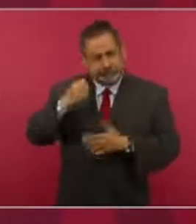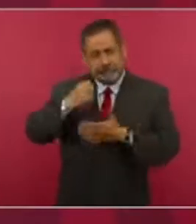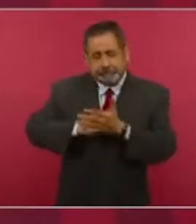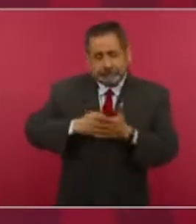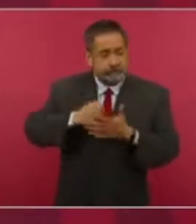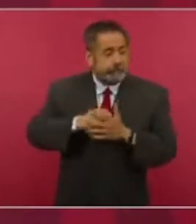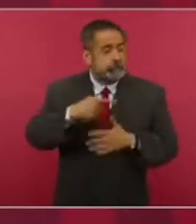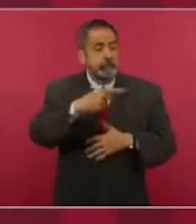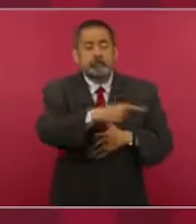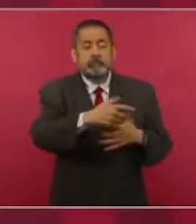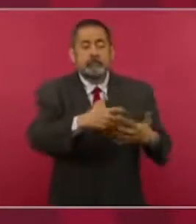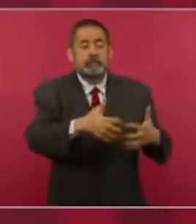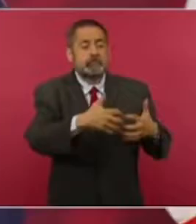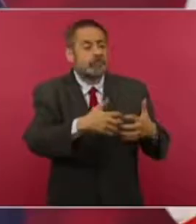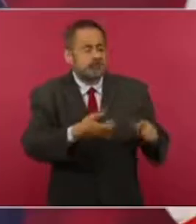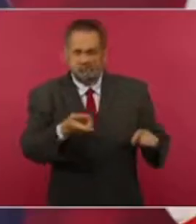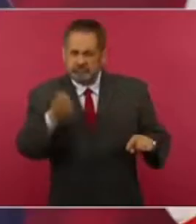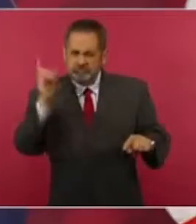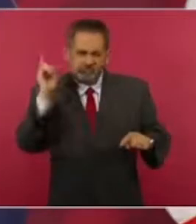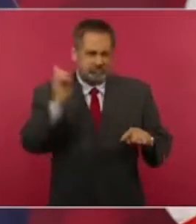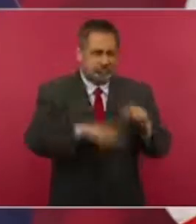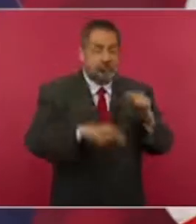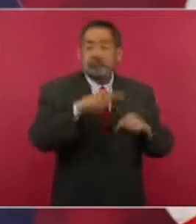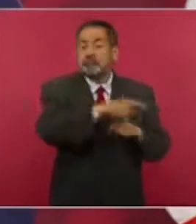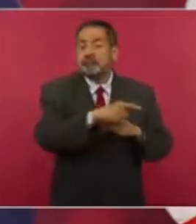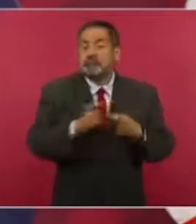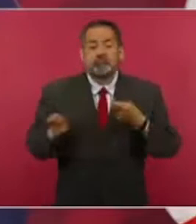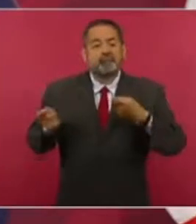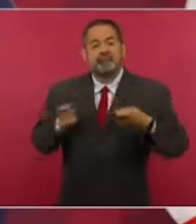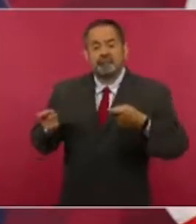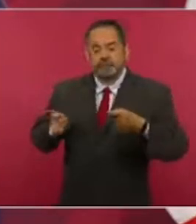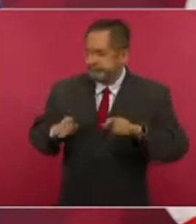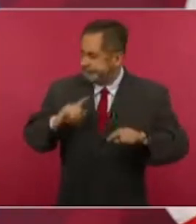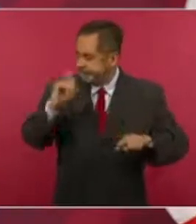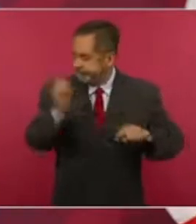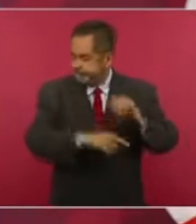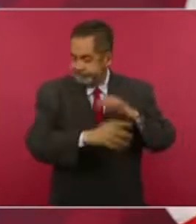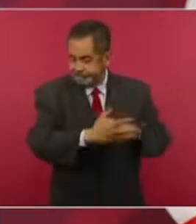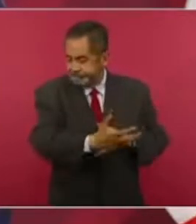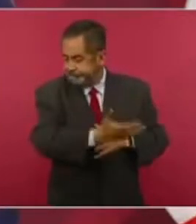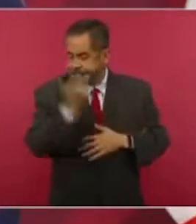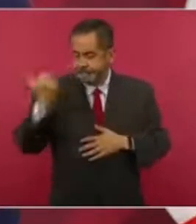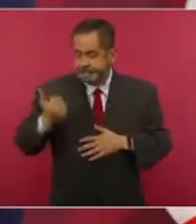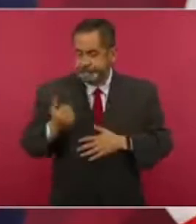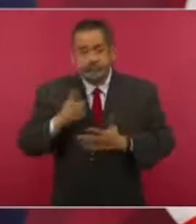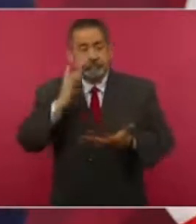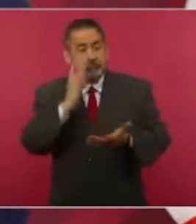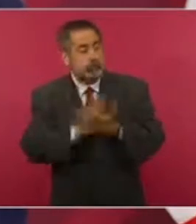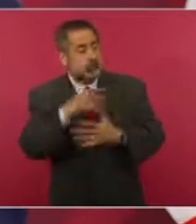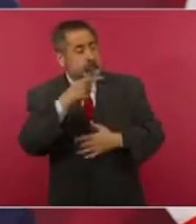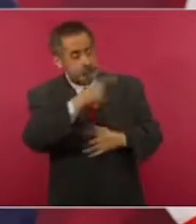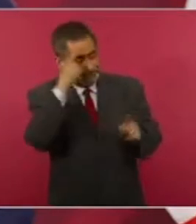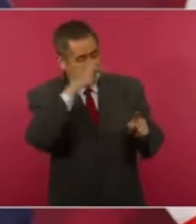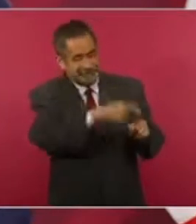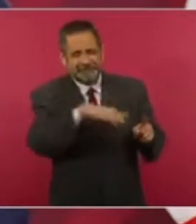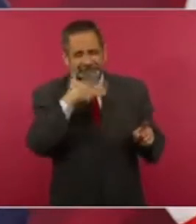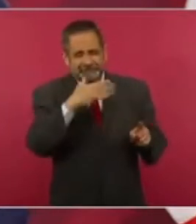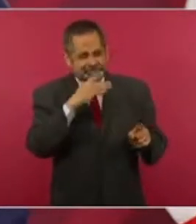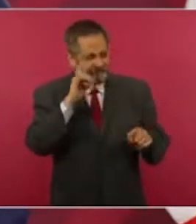quitarle el control de la venta de los medicamentos a los corruptos.